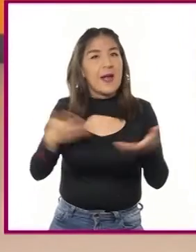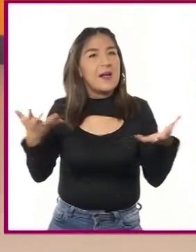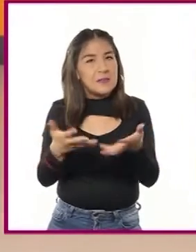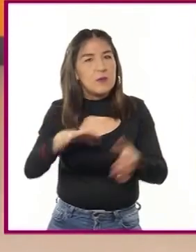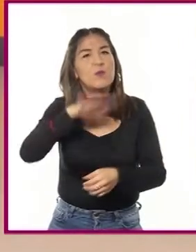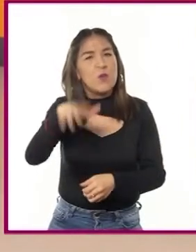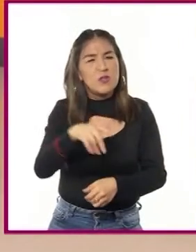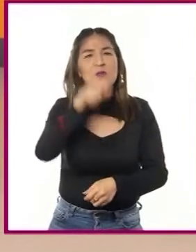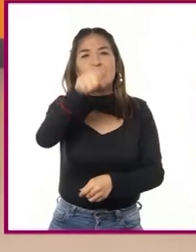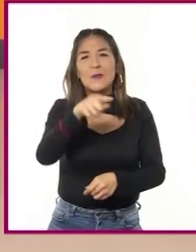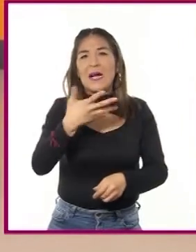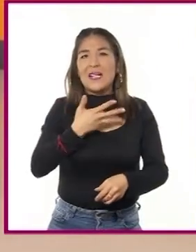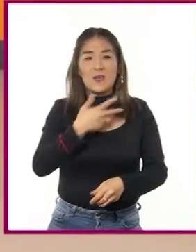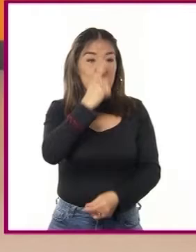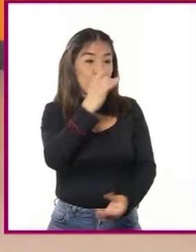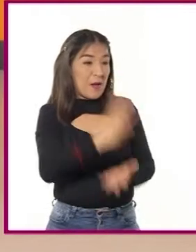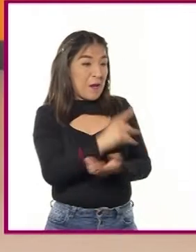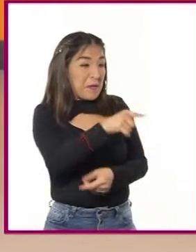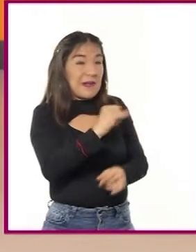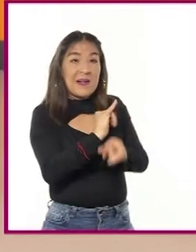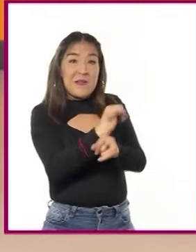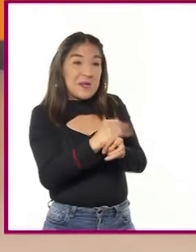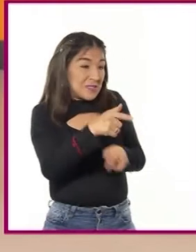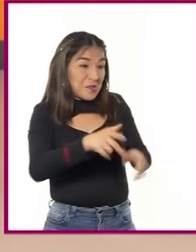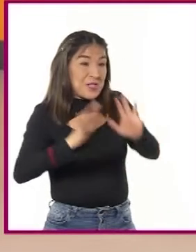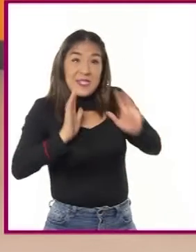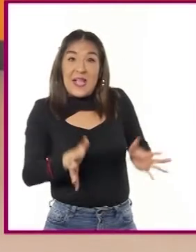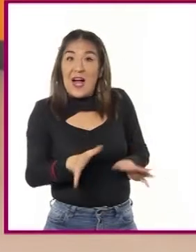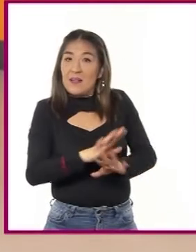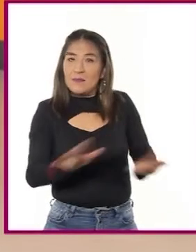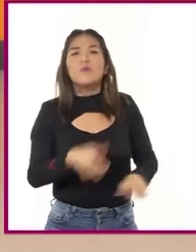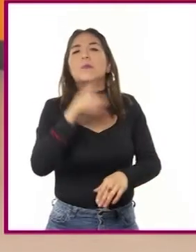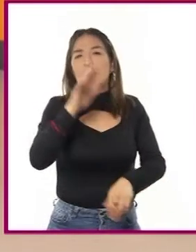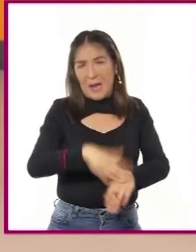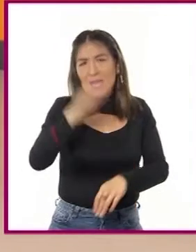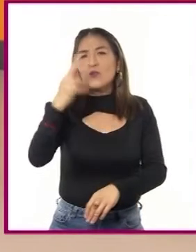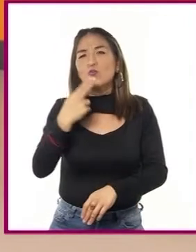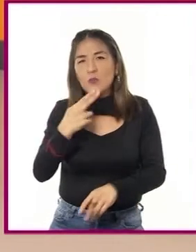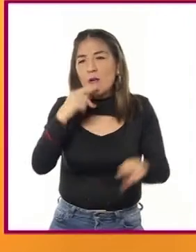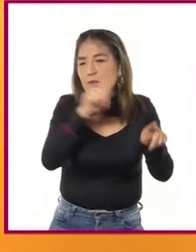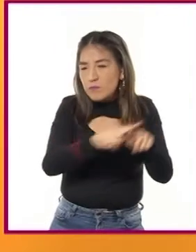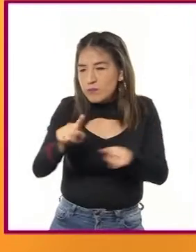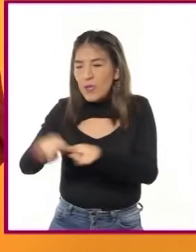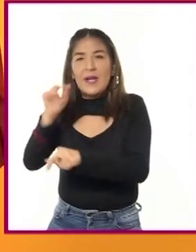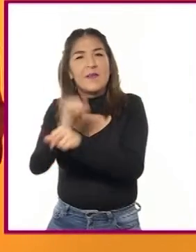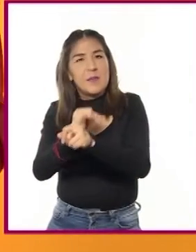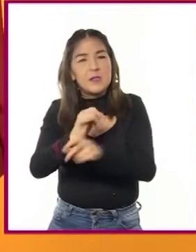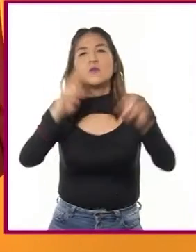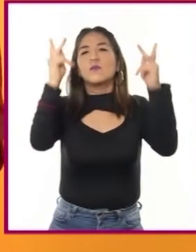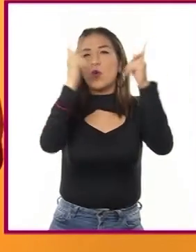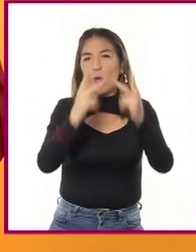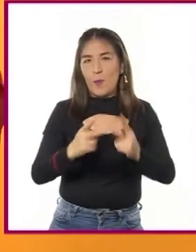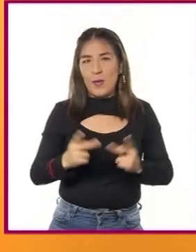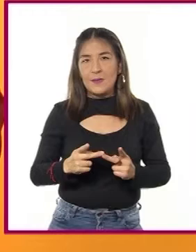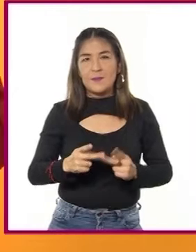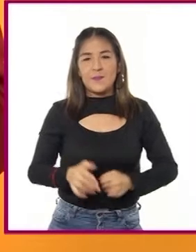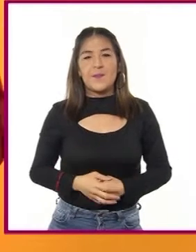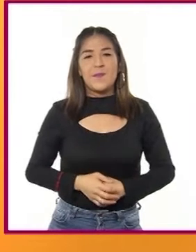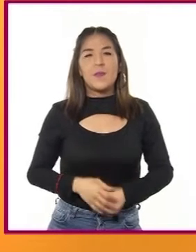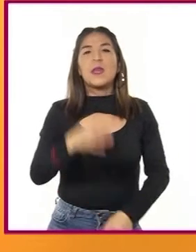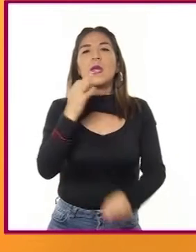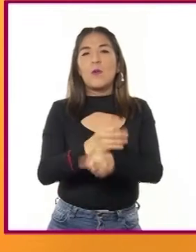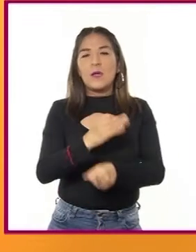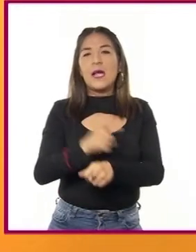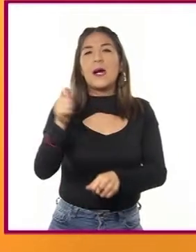no quedarse con una sola fuente de información, utilizar varias y compararlas. Vayamos a nuestra sección